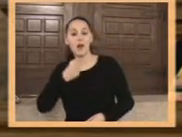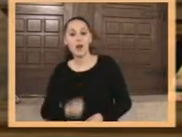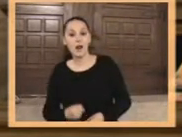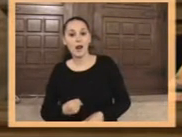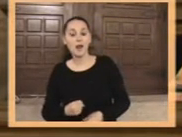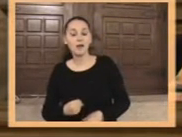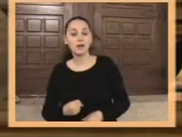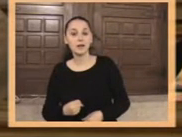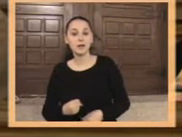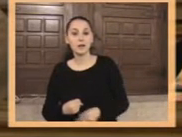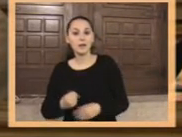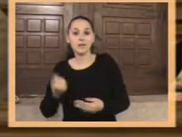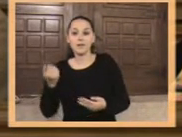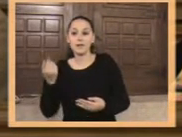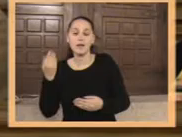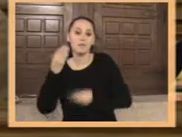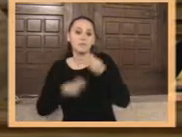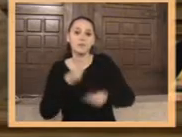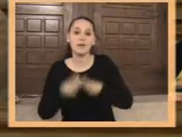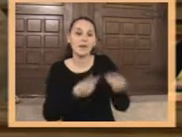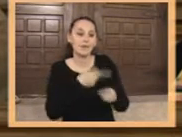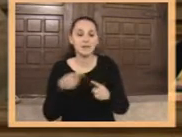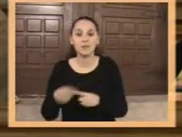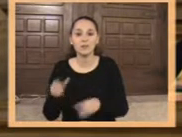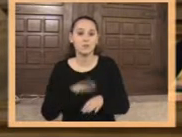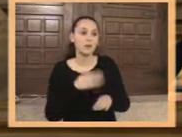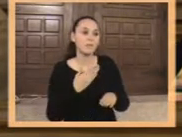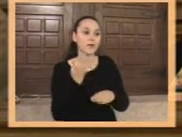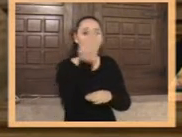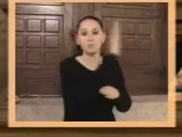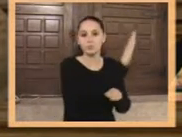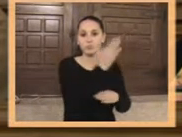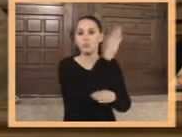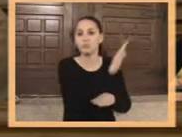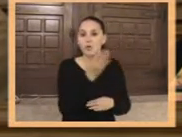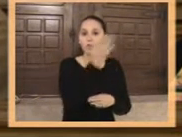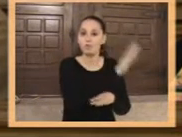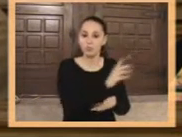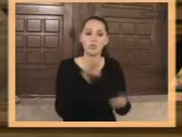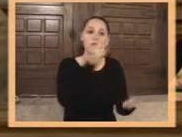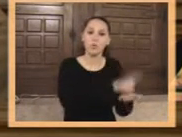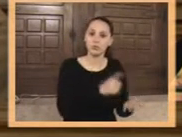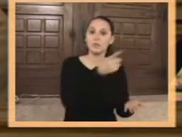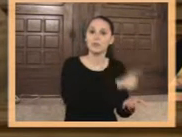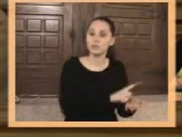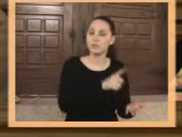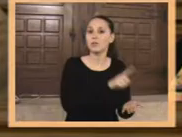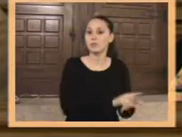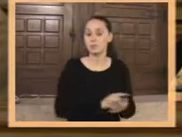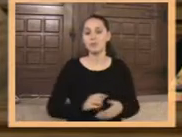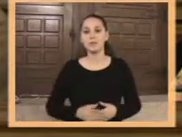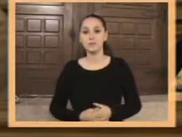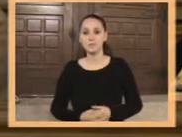en el Ayuntamiento de Plasencia esta moción, que probablemente salga con el voto favorable del Partido Popular, autoriza al señor alcalde, que nos representa a